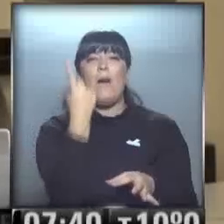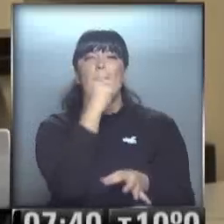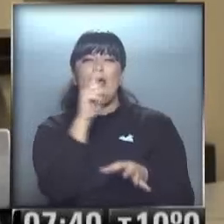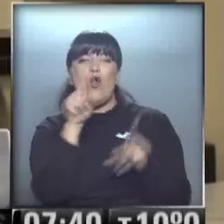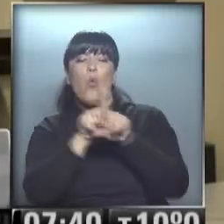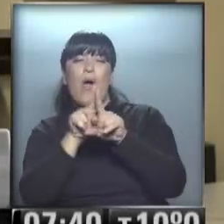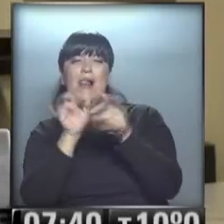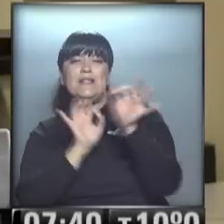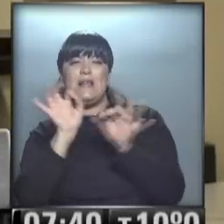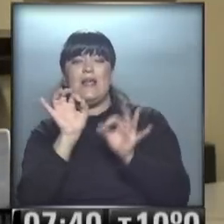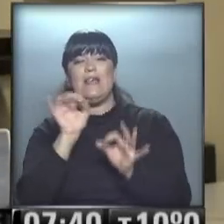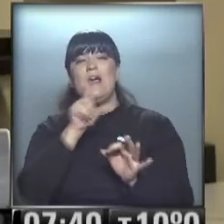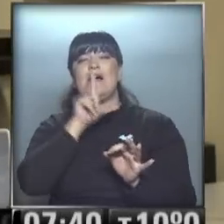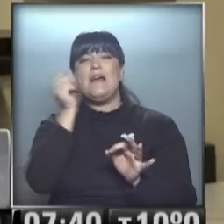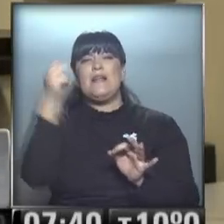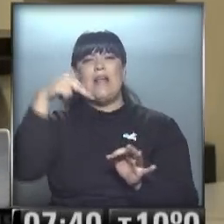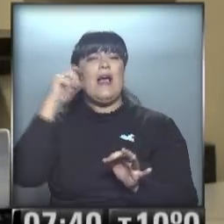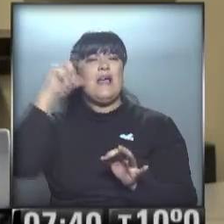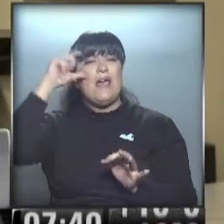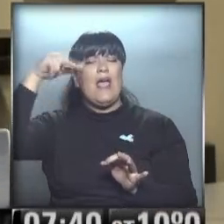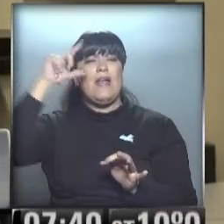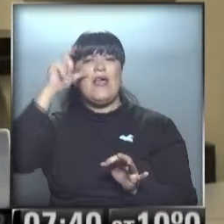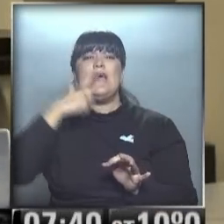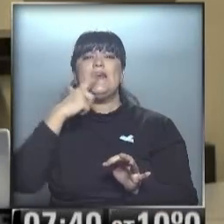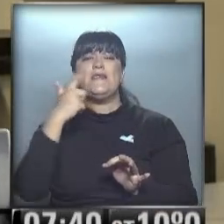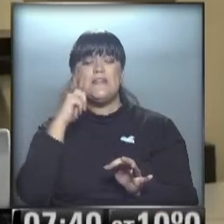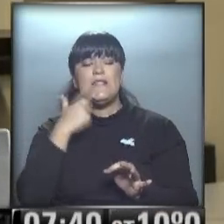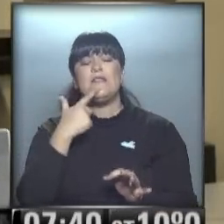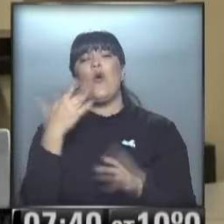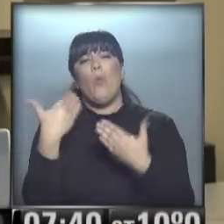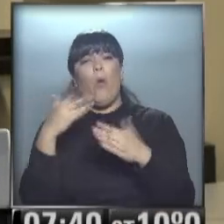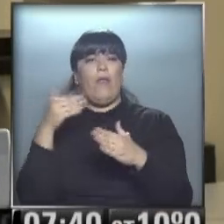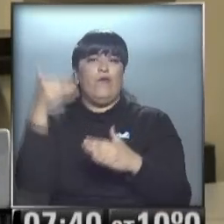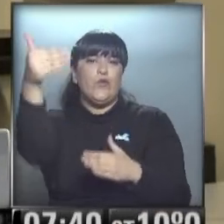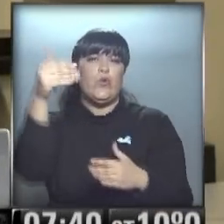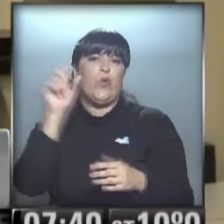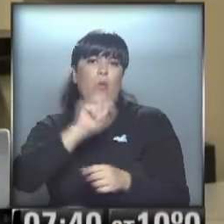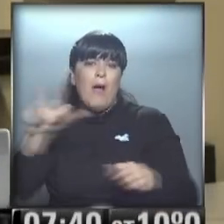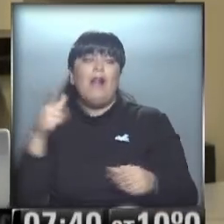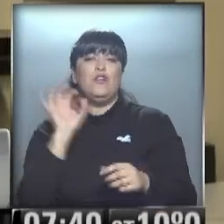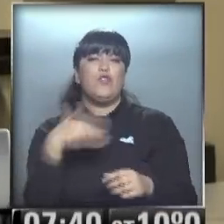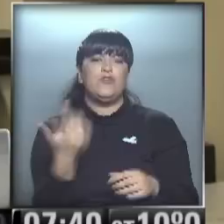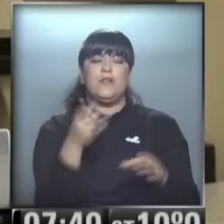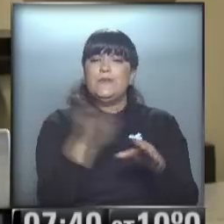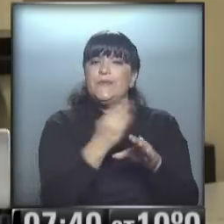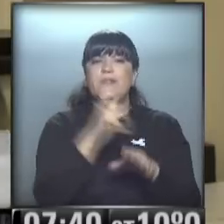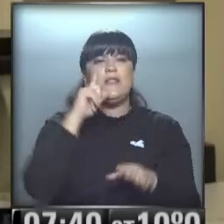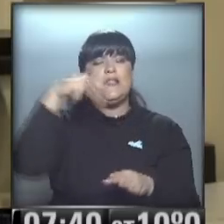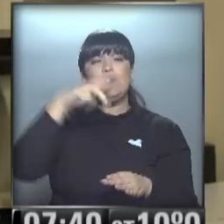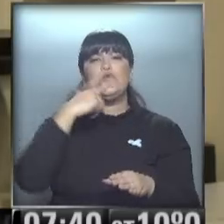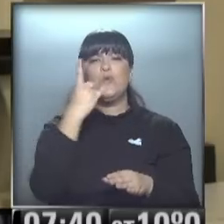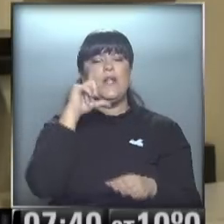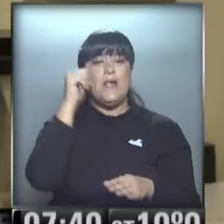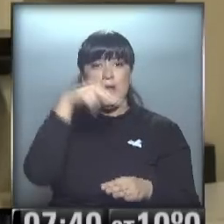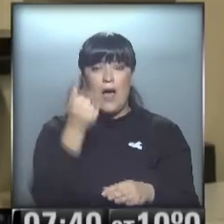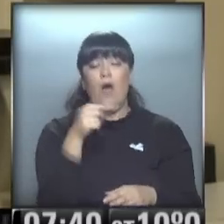estrategias de transgénesis que están asociadas con posibles riesgos a futuro a la hora que se quiera desembarcar a la clínica. Pero hoy en día en todos los